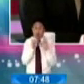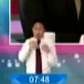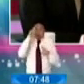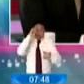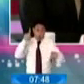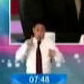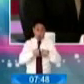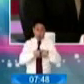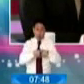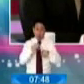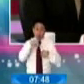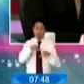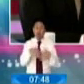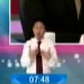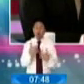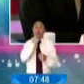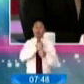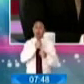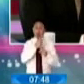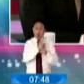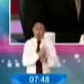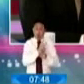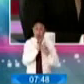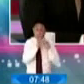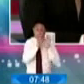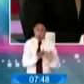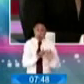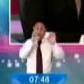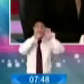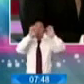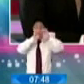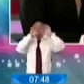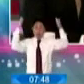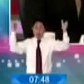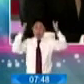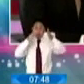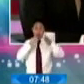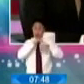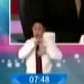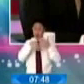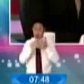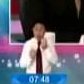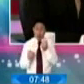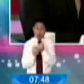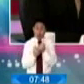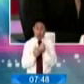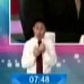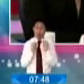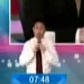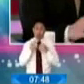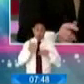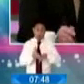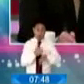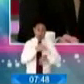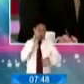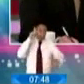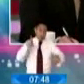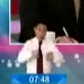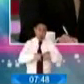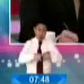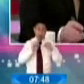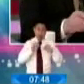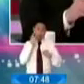poder llegar a acuerdos para salvar empleos, salvar las empresas desde las grandes hasta las pequeñas. Si es que se llega a un